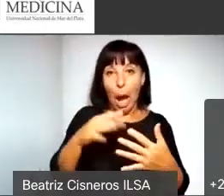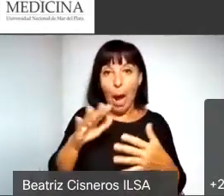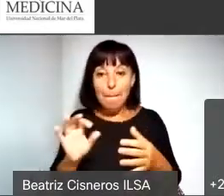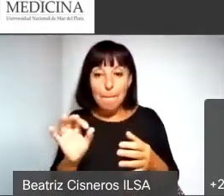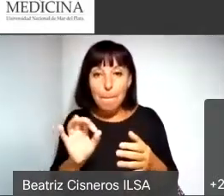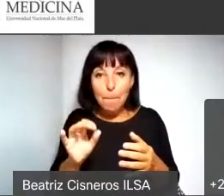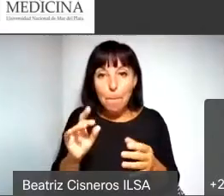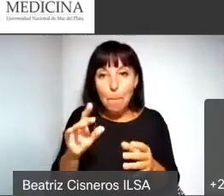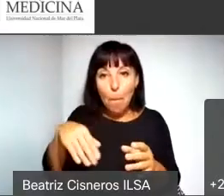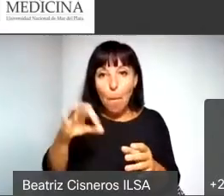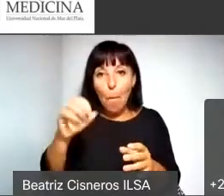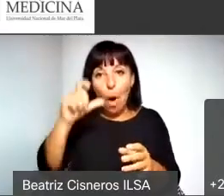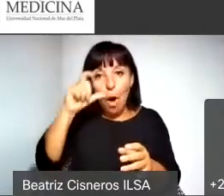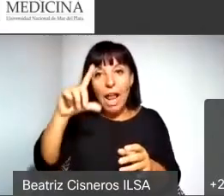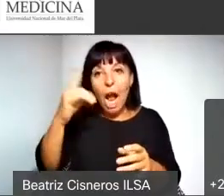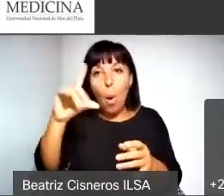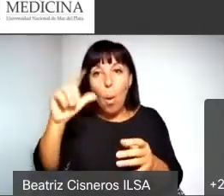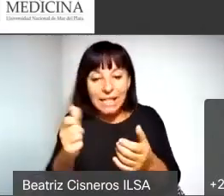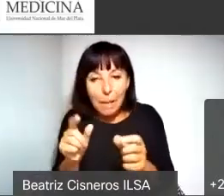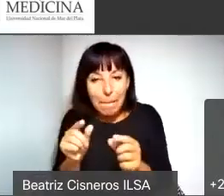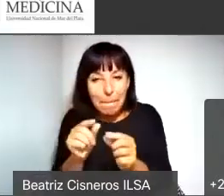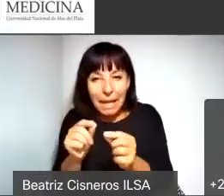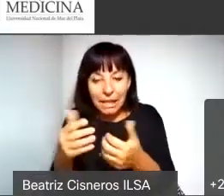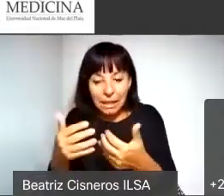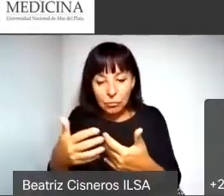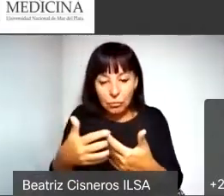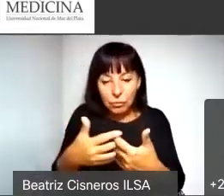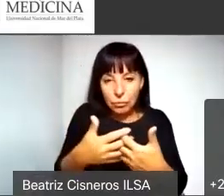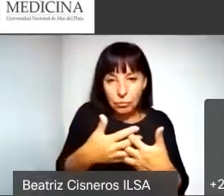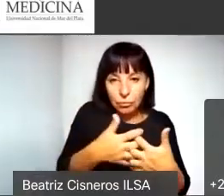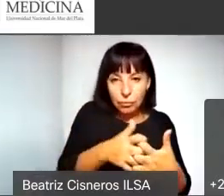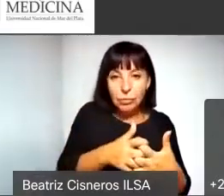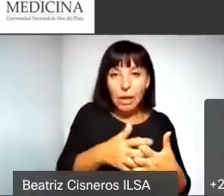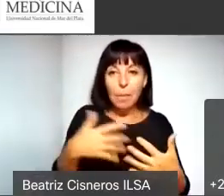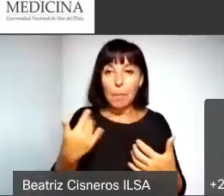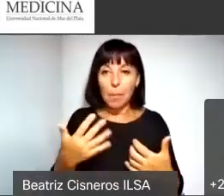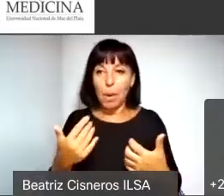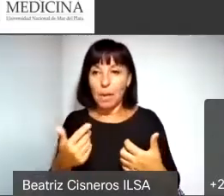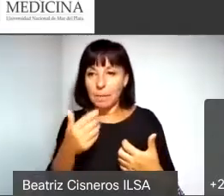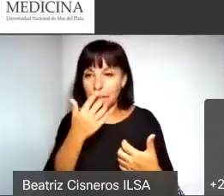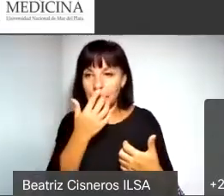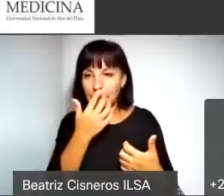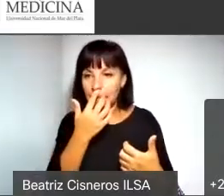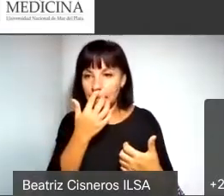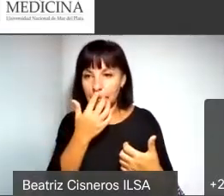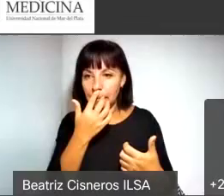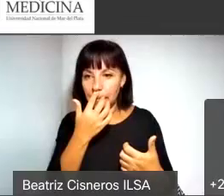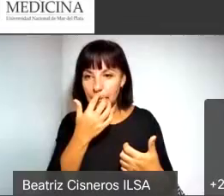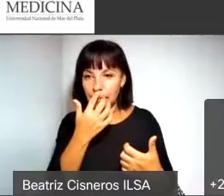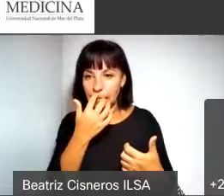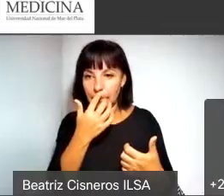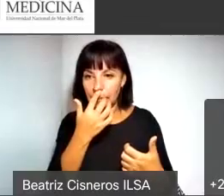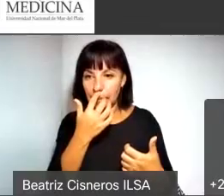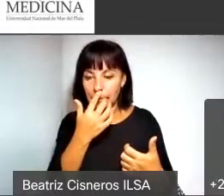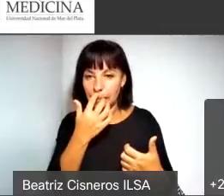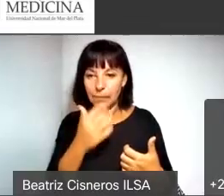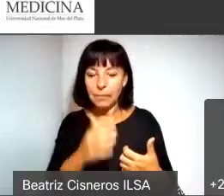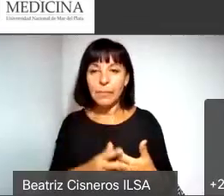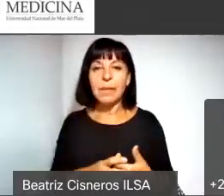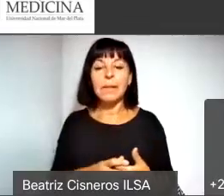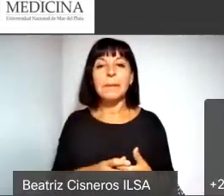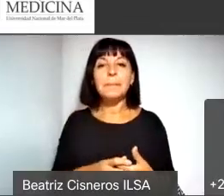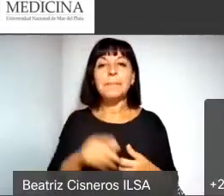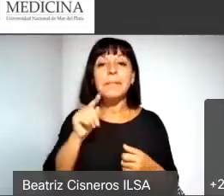embargo, también puede atravesar a través del transporte pasivo de esta forma la membrana plasmática.